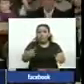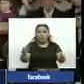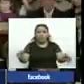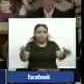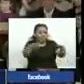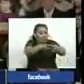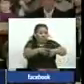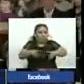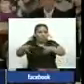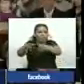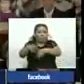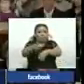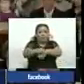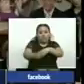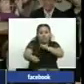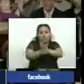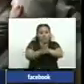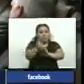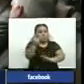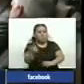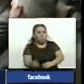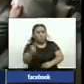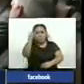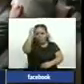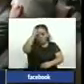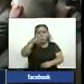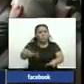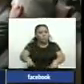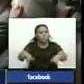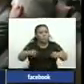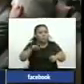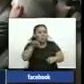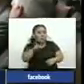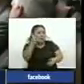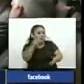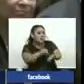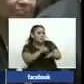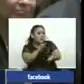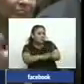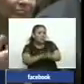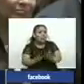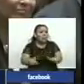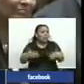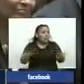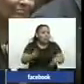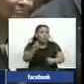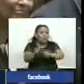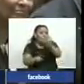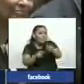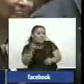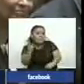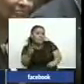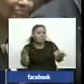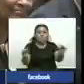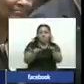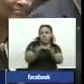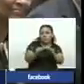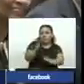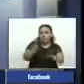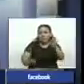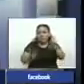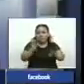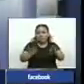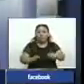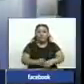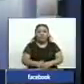cámaras del Congreso. El presidente no tardó en aceptar esta fecha, pero la pregunta ahora es, ¿coincidirá con su juicio político? De